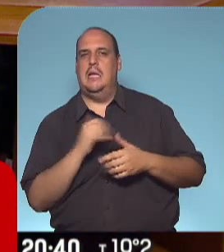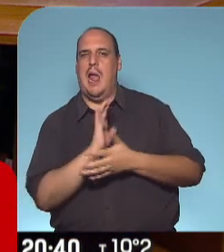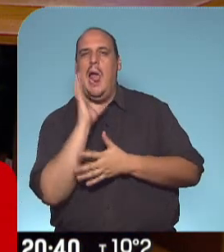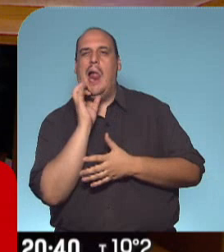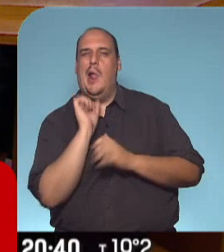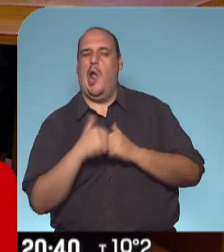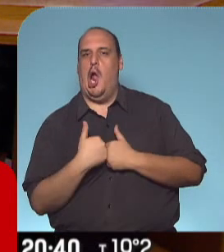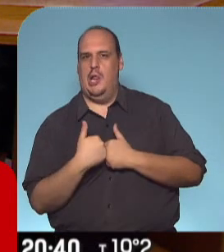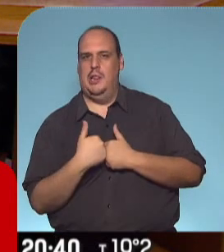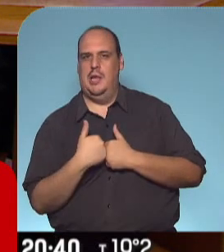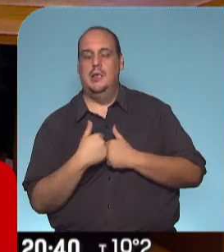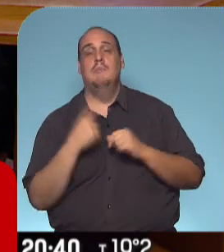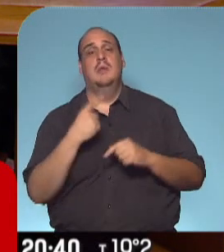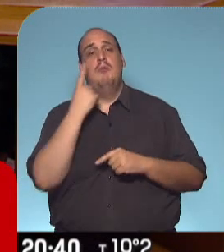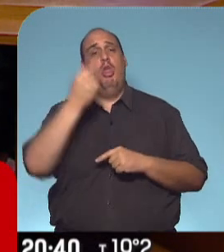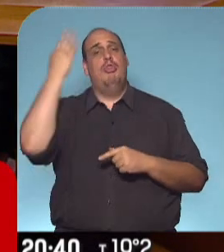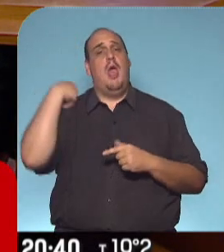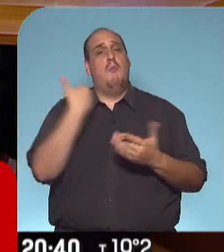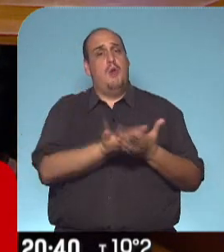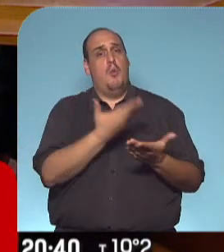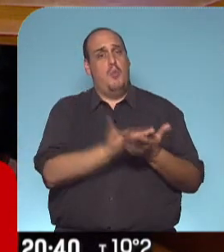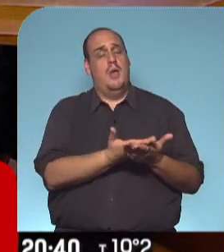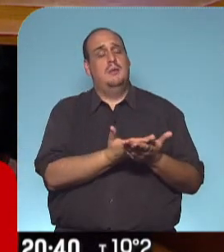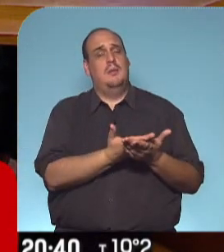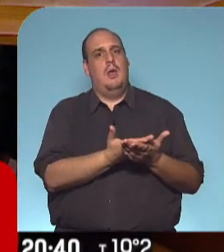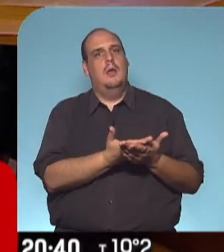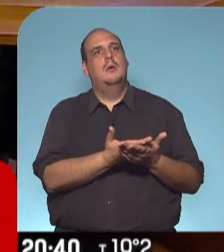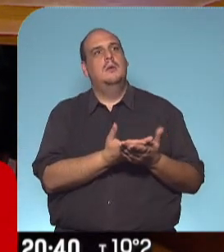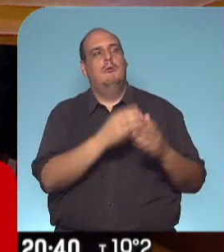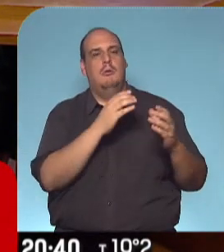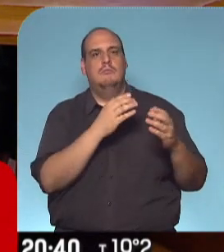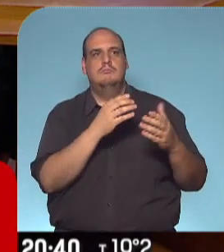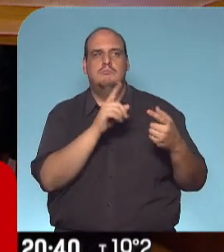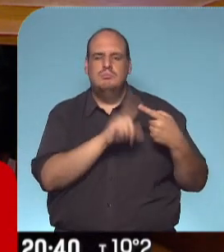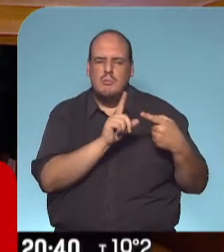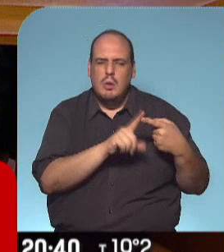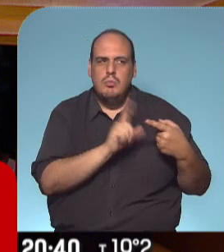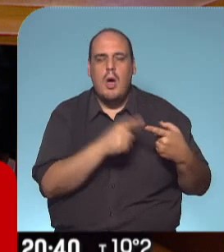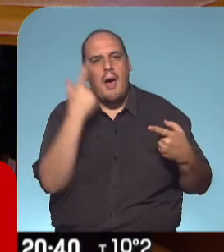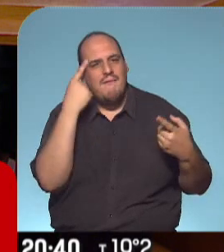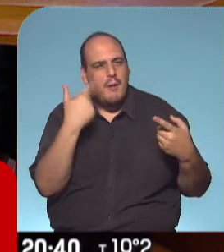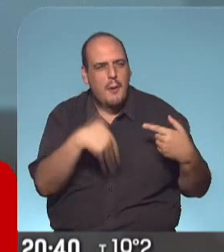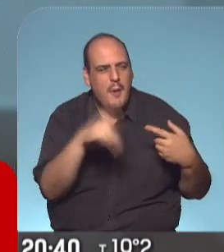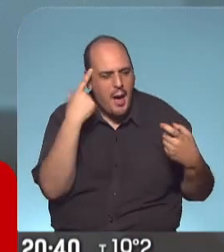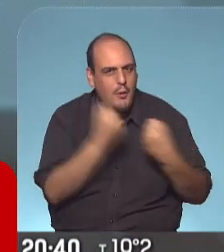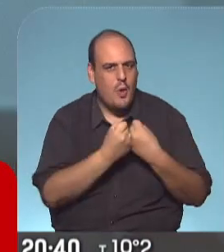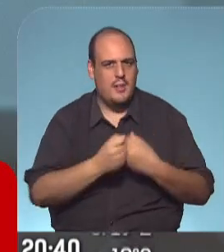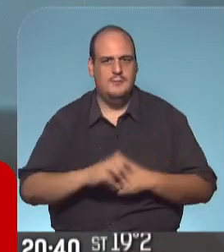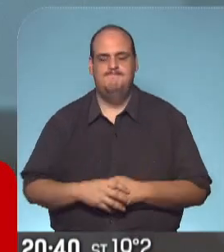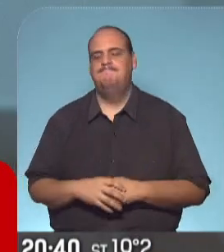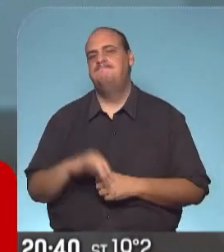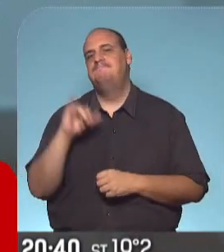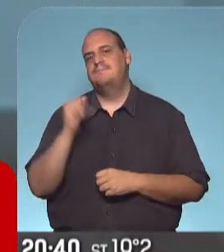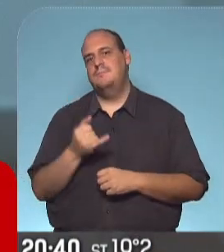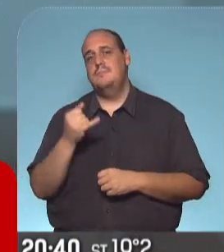aquel día de la propuesta Nazarena se han empezado a comunicar para tratar de acercar las partes, ¿no? Claro, la idea de lo que quiere comunicar en